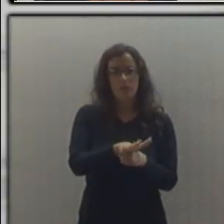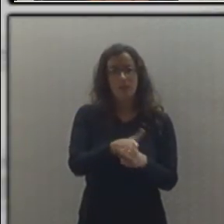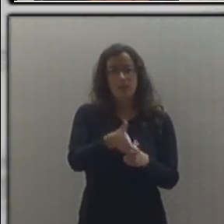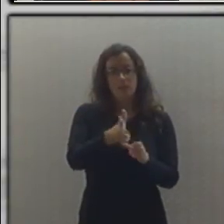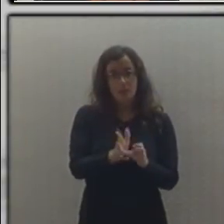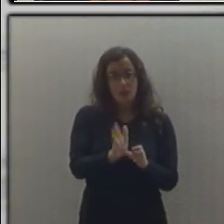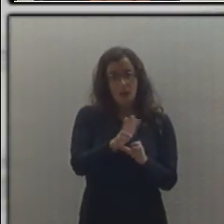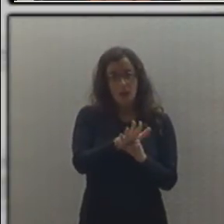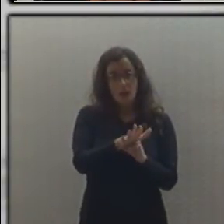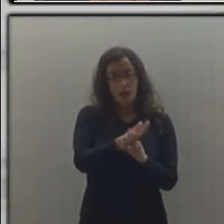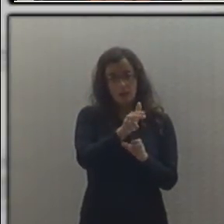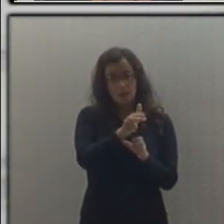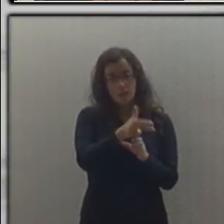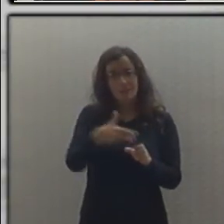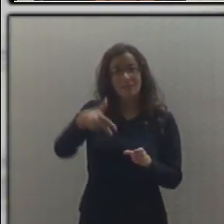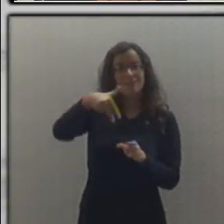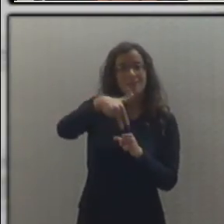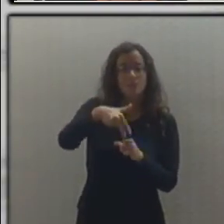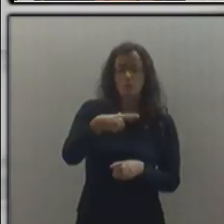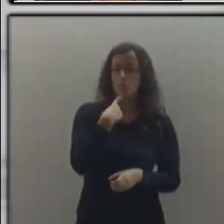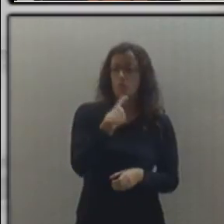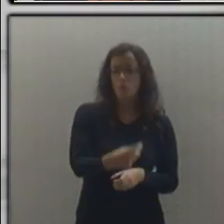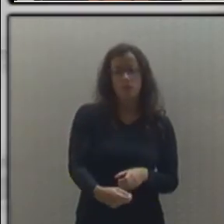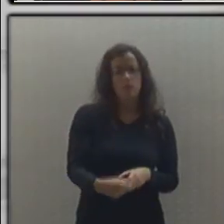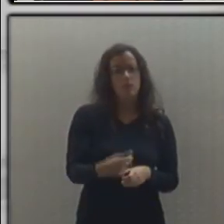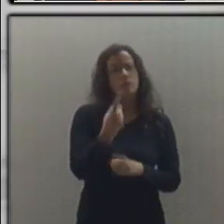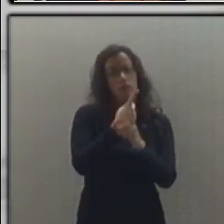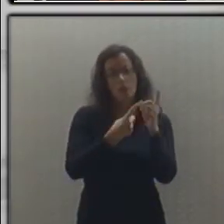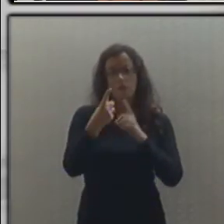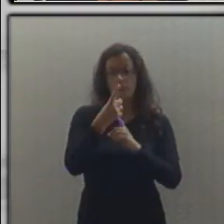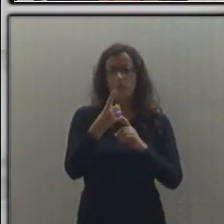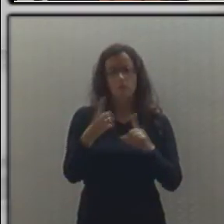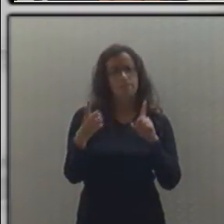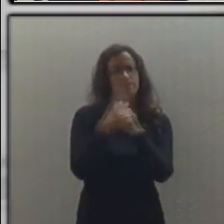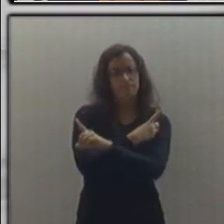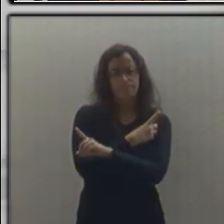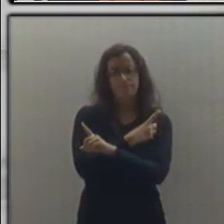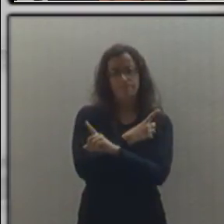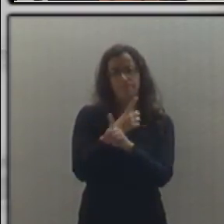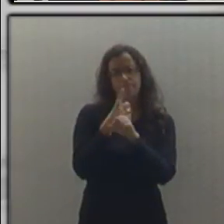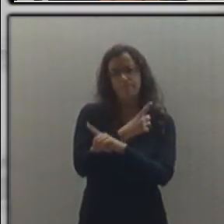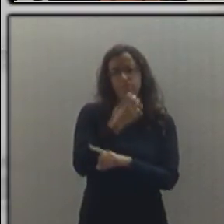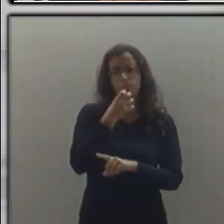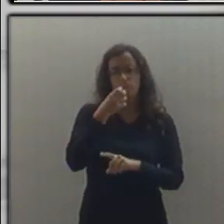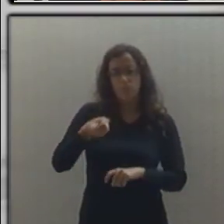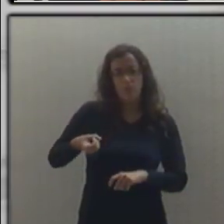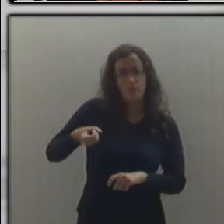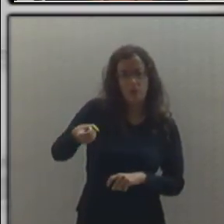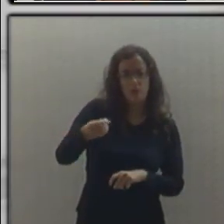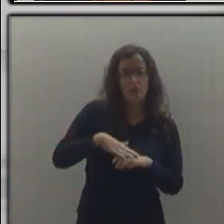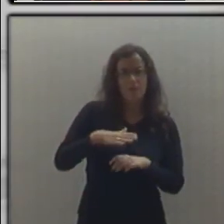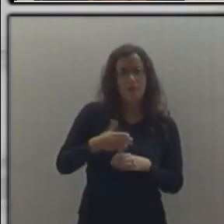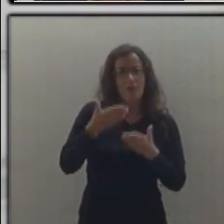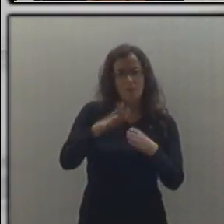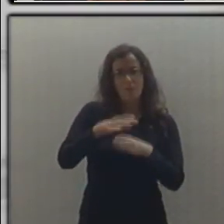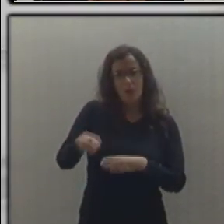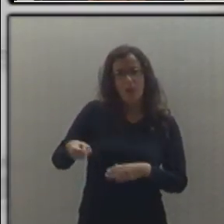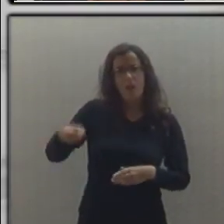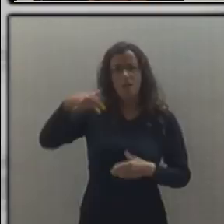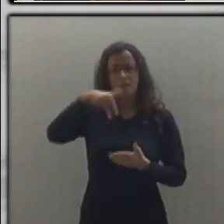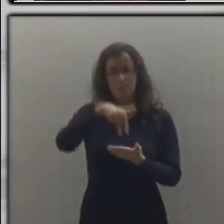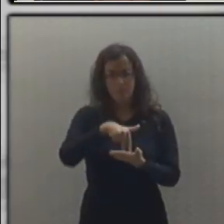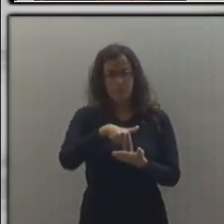levantarse, pues a veces lo cambiamos con una barra como ayuda. Sustitución de